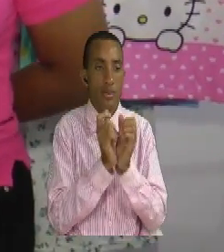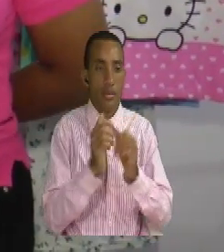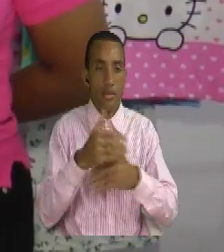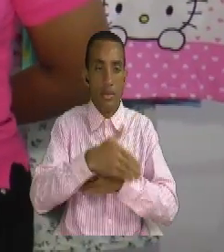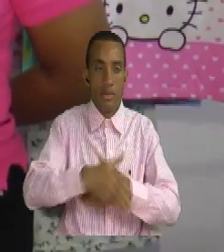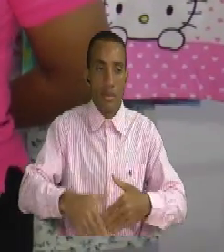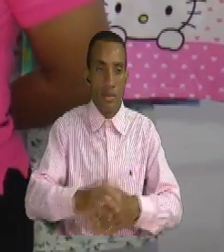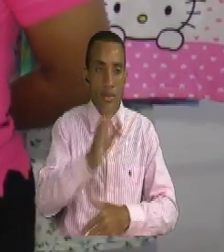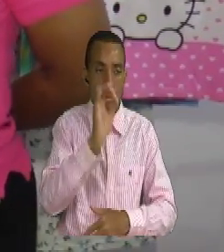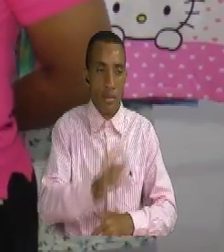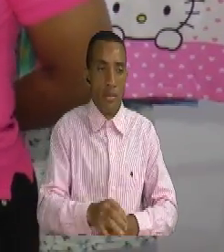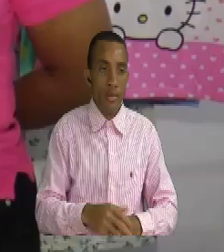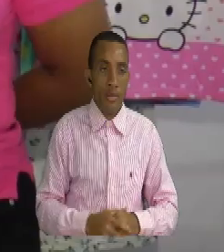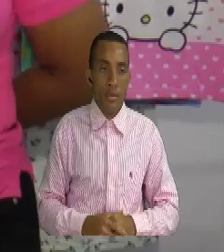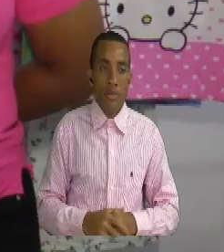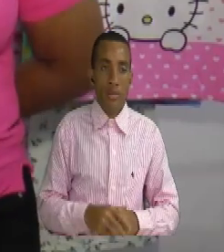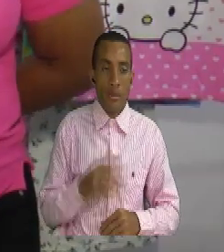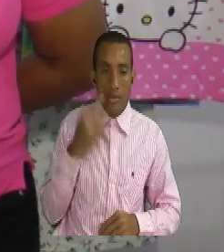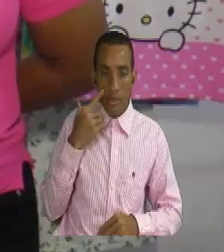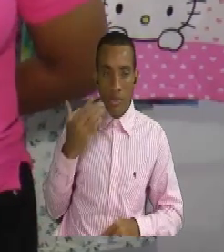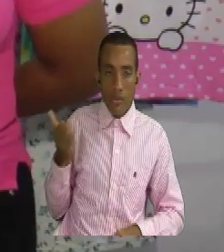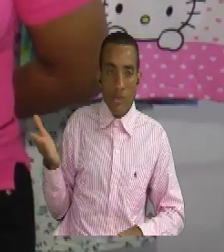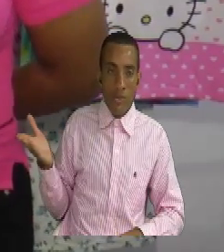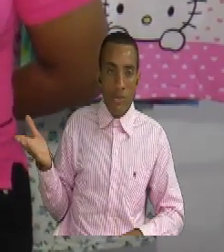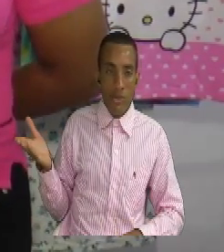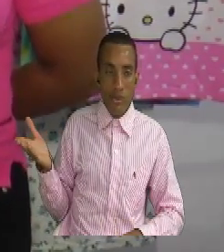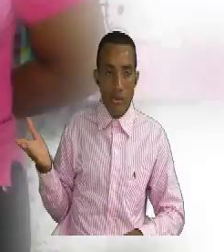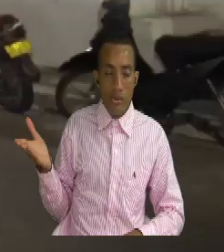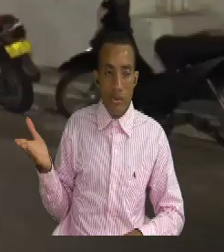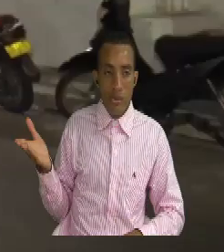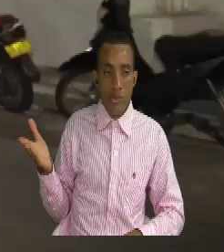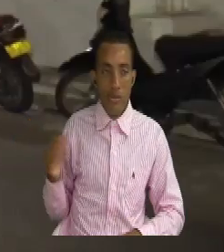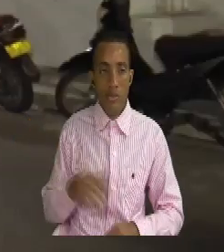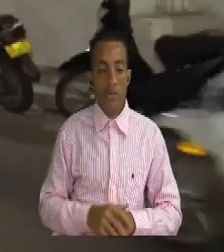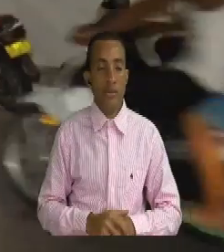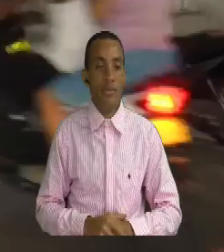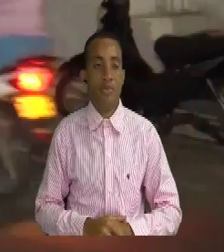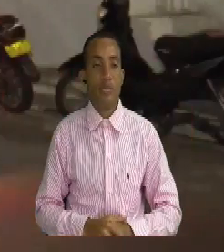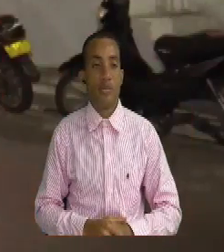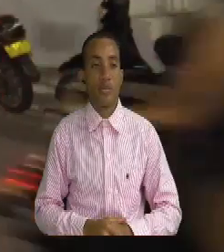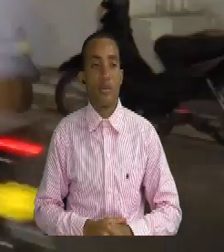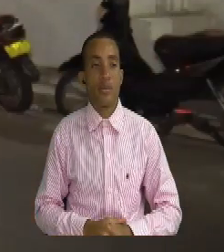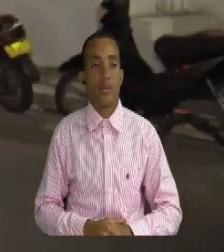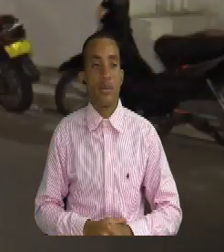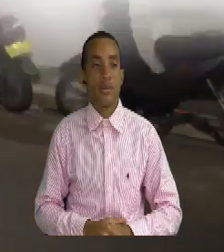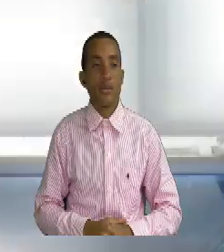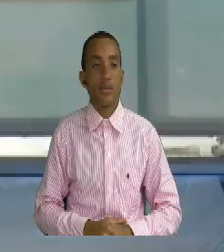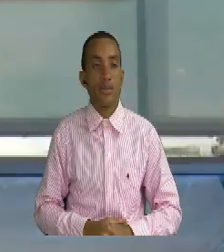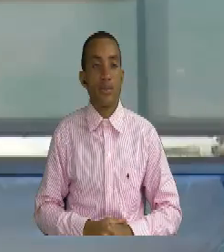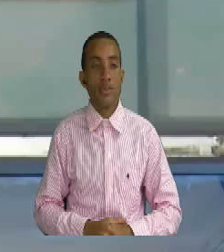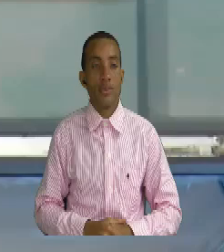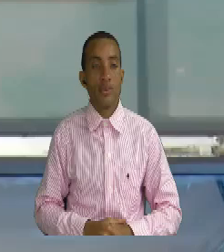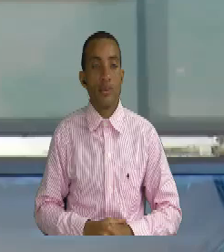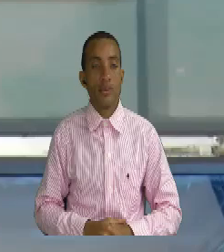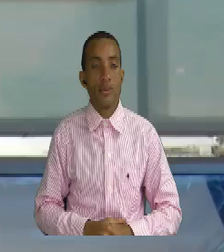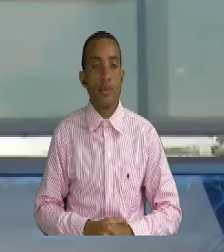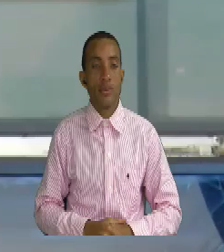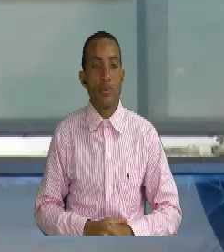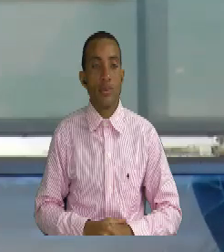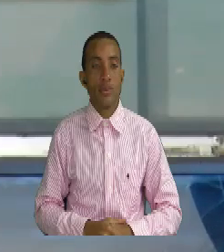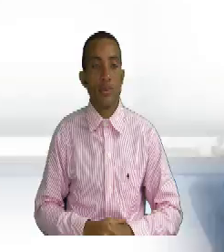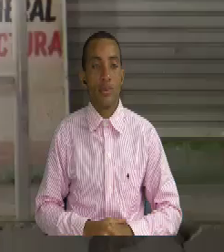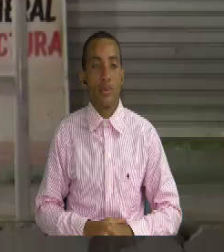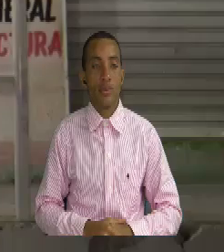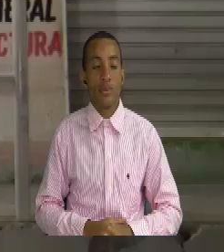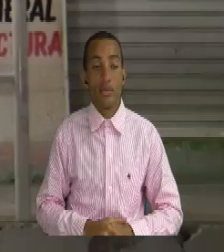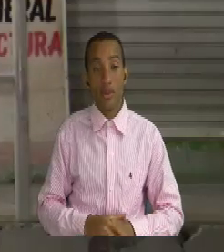esas mamitas que están ahí en casa. Bueno, nuestra tienda queda en la avenida 52, número 3741, diagonal